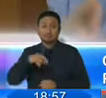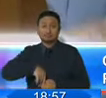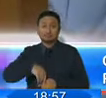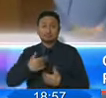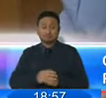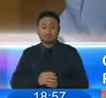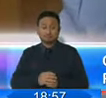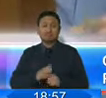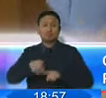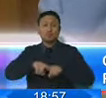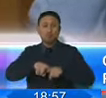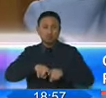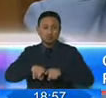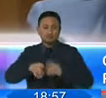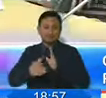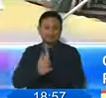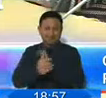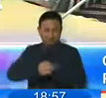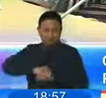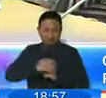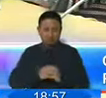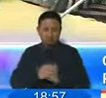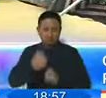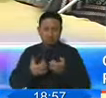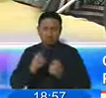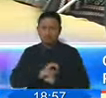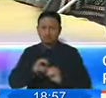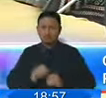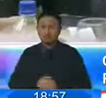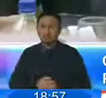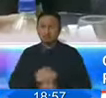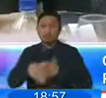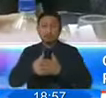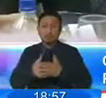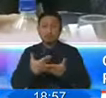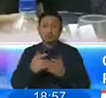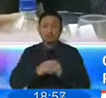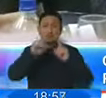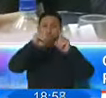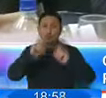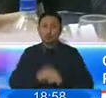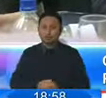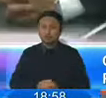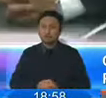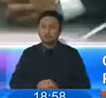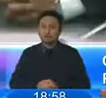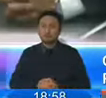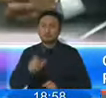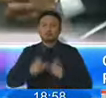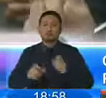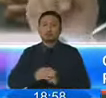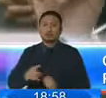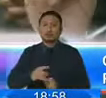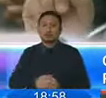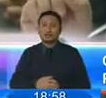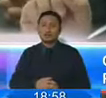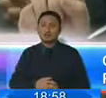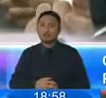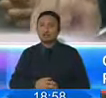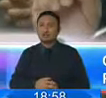objeción ni ninguna denuncia en ese sentido. Tras la exposición, las preguntas. Los legisladores de la oposición fueron tajantes.